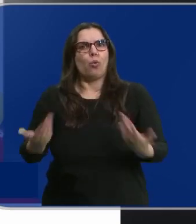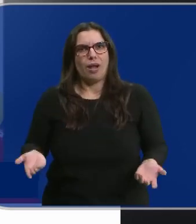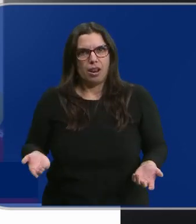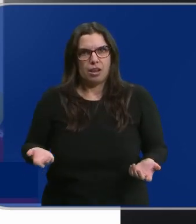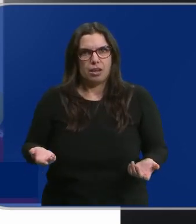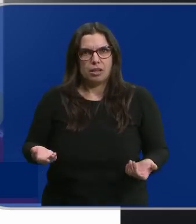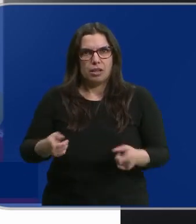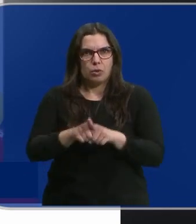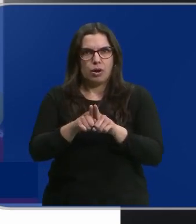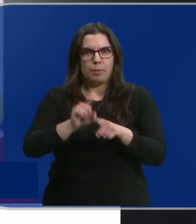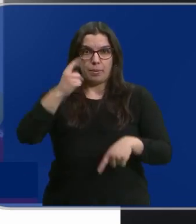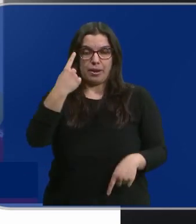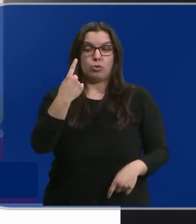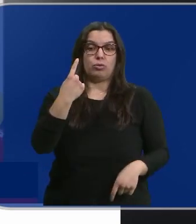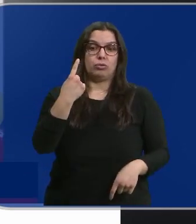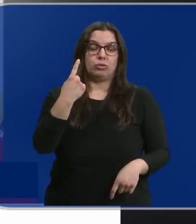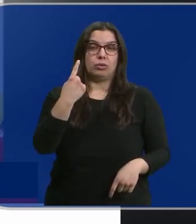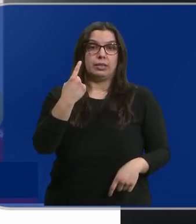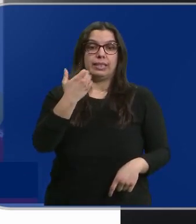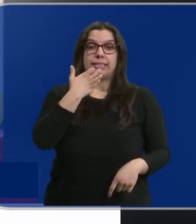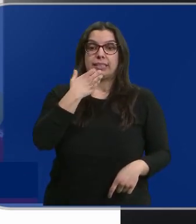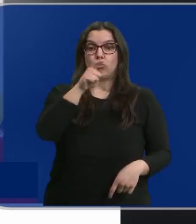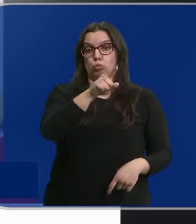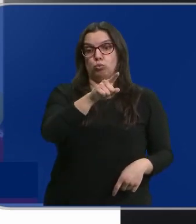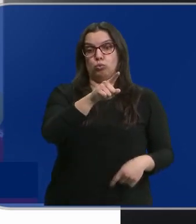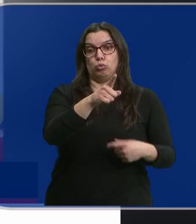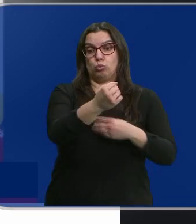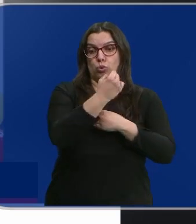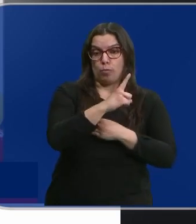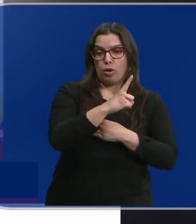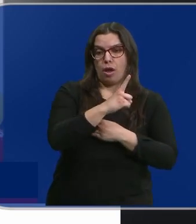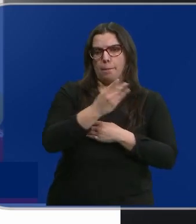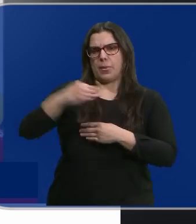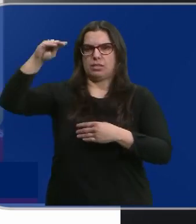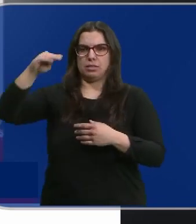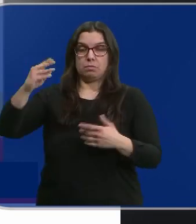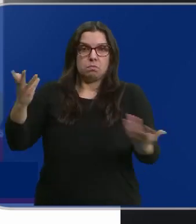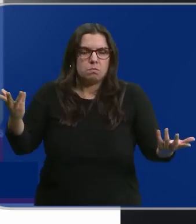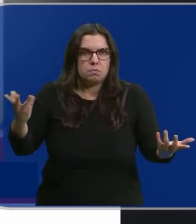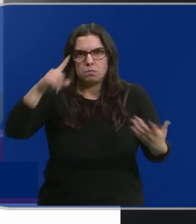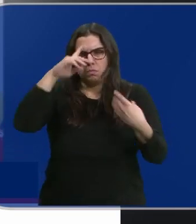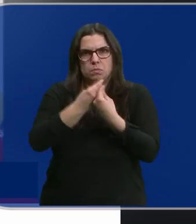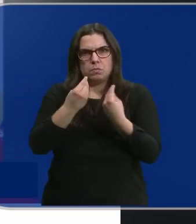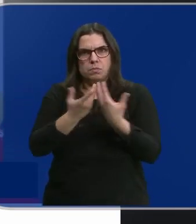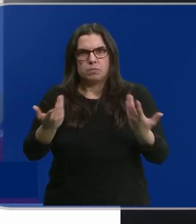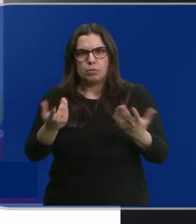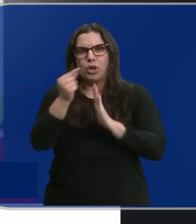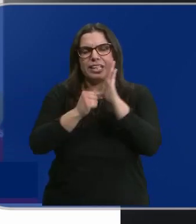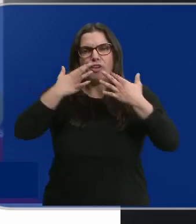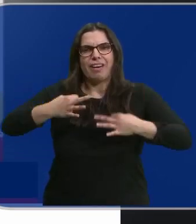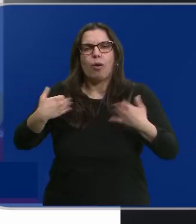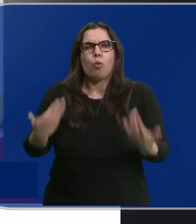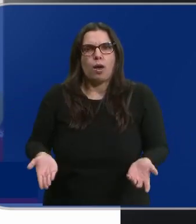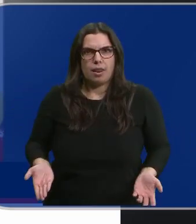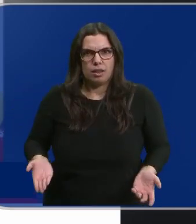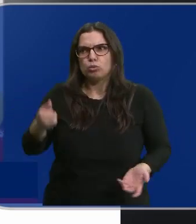gobierno debería ser uno. No. Es que si no estás tú, es que todavía voy a meter más. Y dice, pues, a ver, ¿cuál es el criterio de verdad por